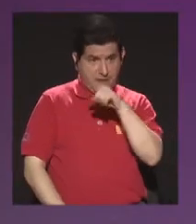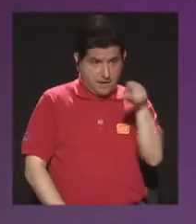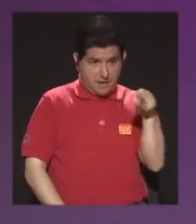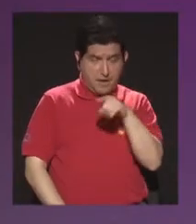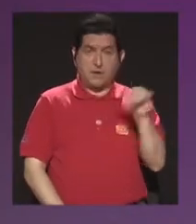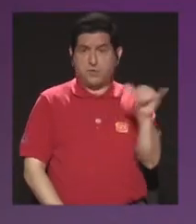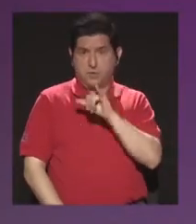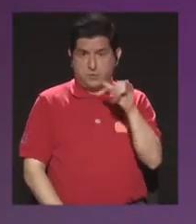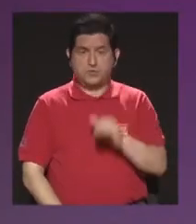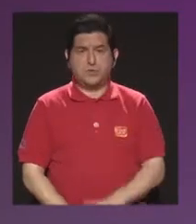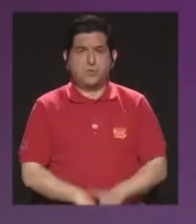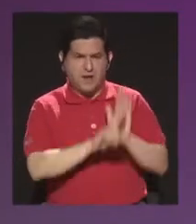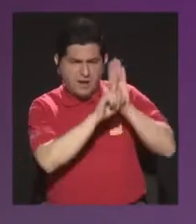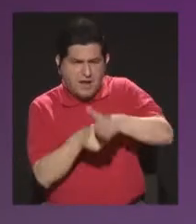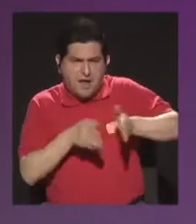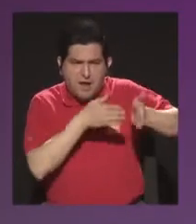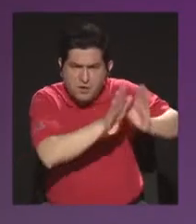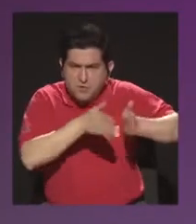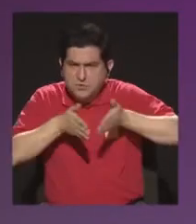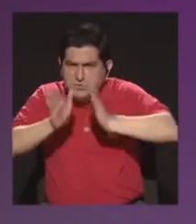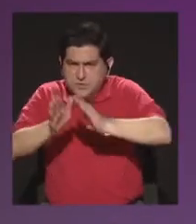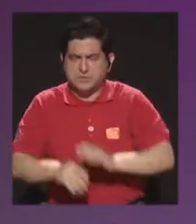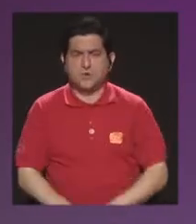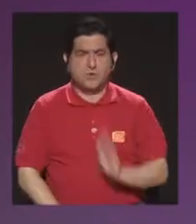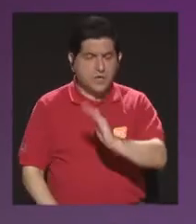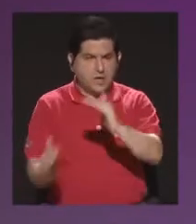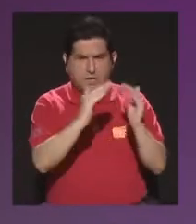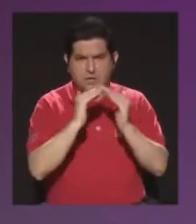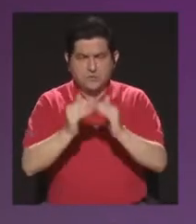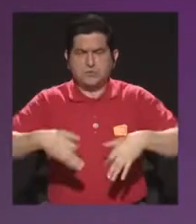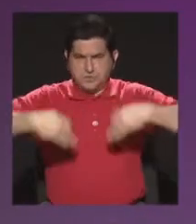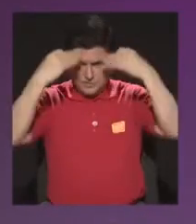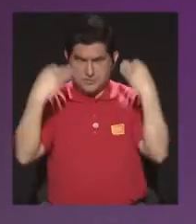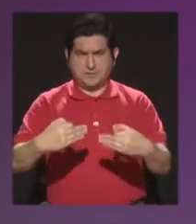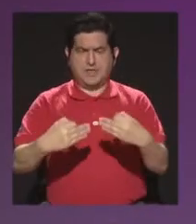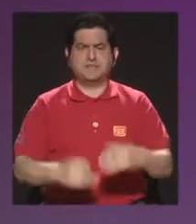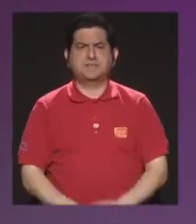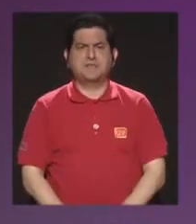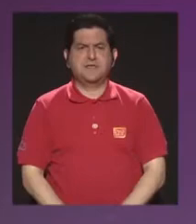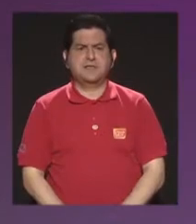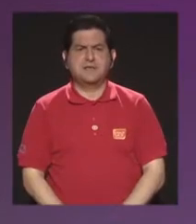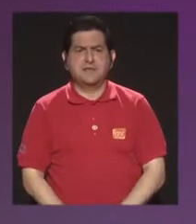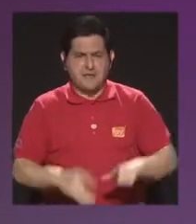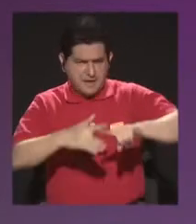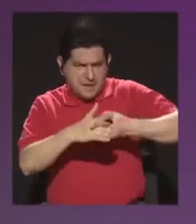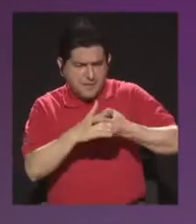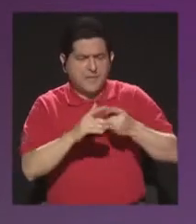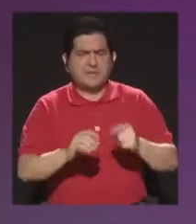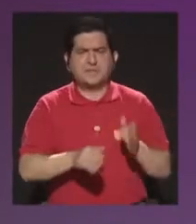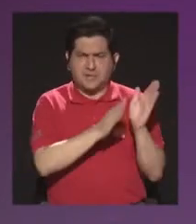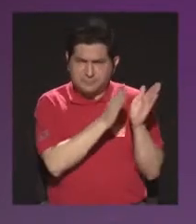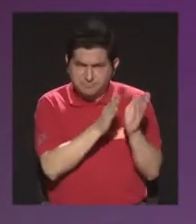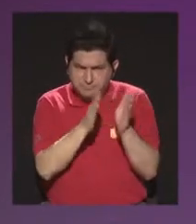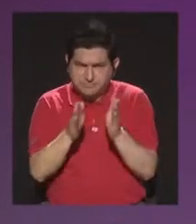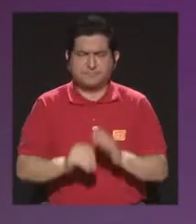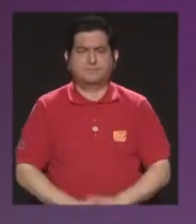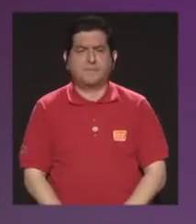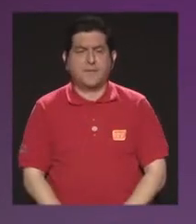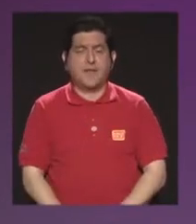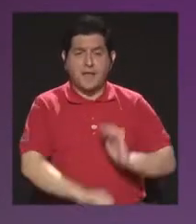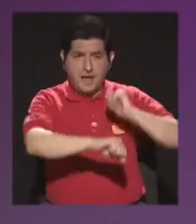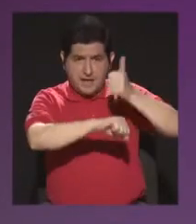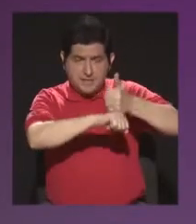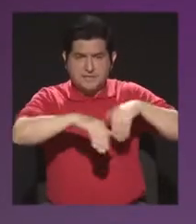con lo que es el acoso callejero en sus ciudades, deciden tomar pues asuntos en sus manos y empezar a organizarse. Ellos inician y crean